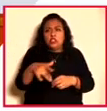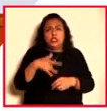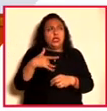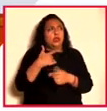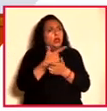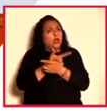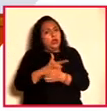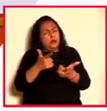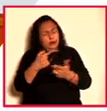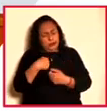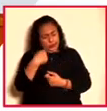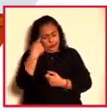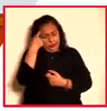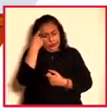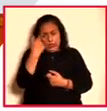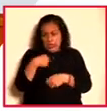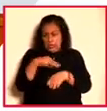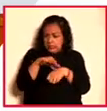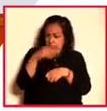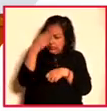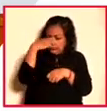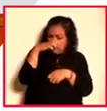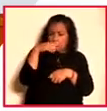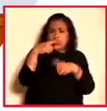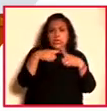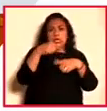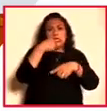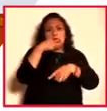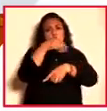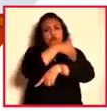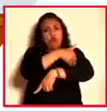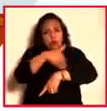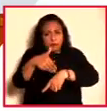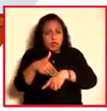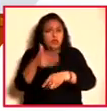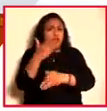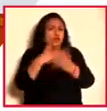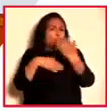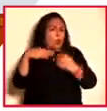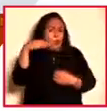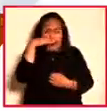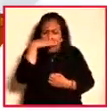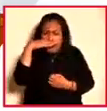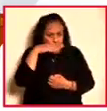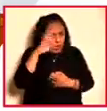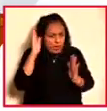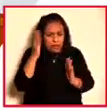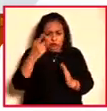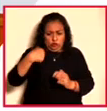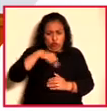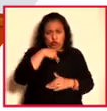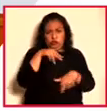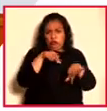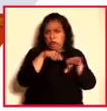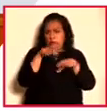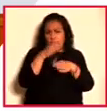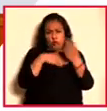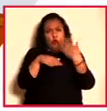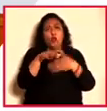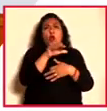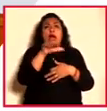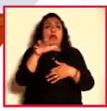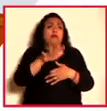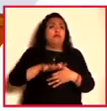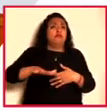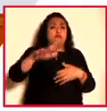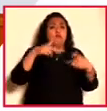reflexionen sobre lo que se ha vivido los niños y las familias. Y todas las sesiones son gratuitas. Todo lo que estamos haciendo está dirigido al gran público